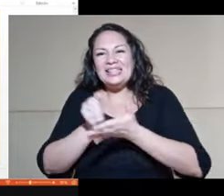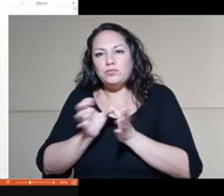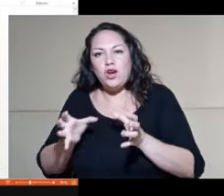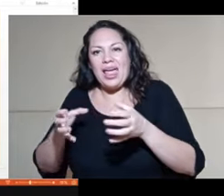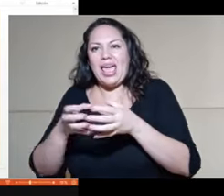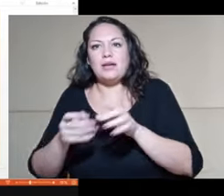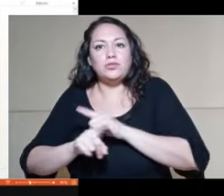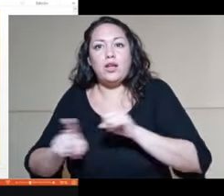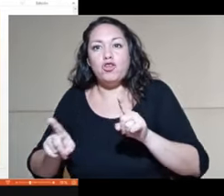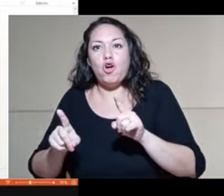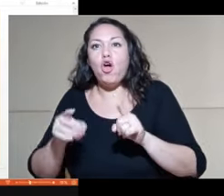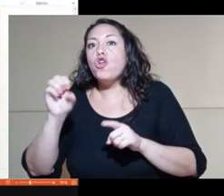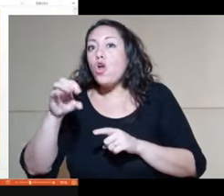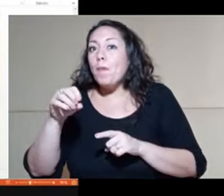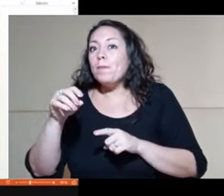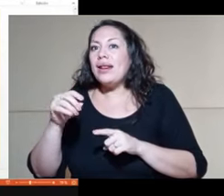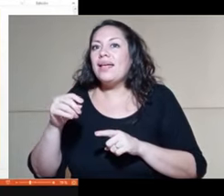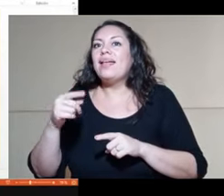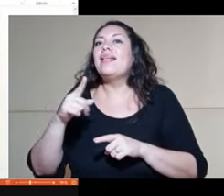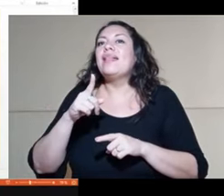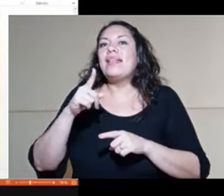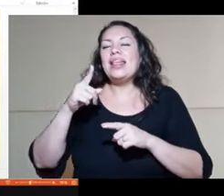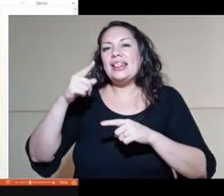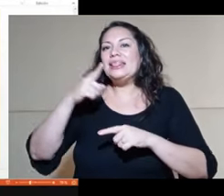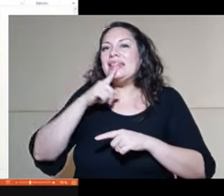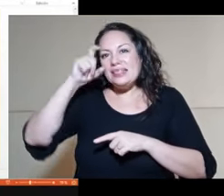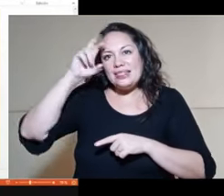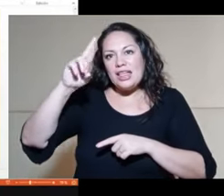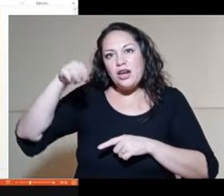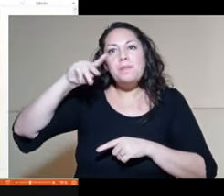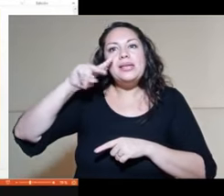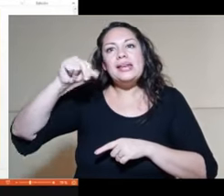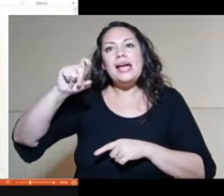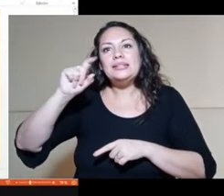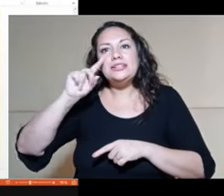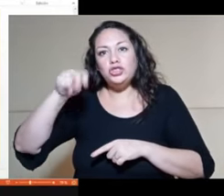llaman terminaciones nerviosas libres. ¿Sí?